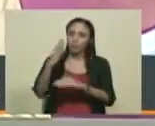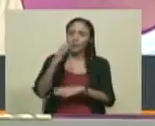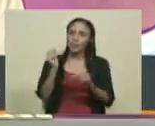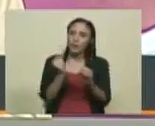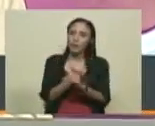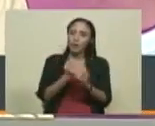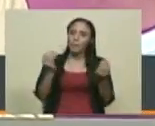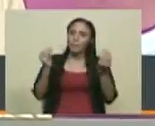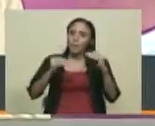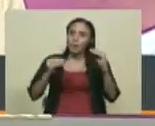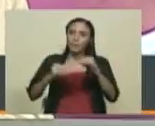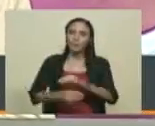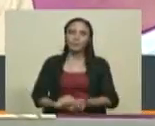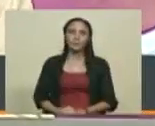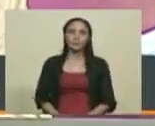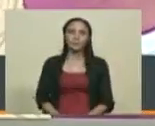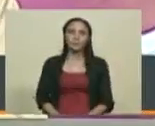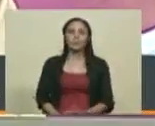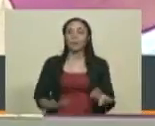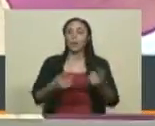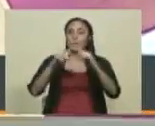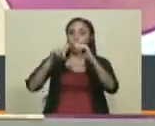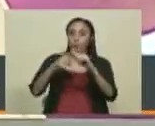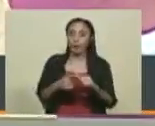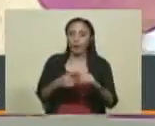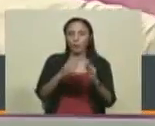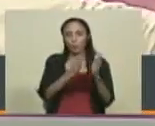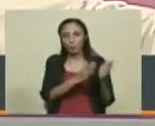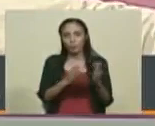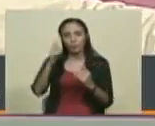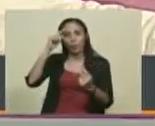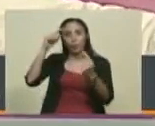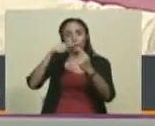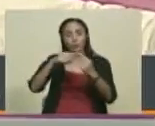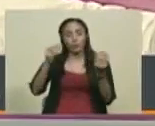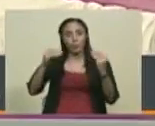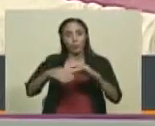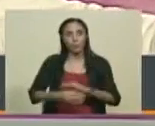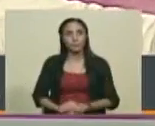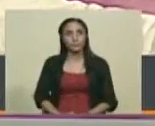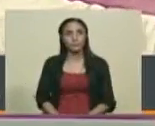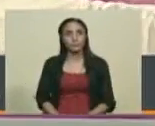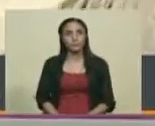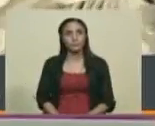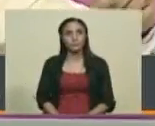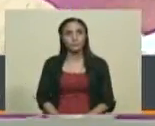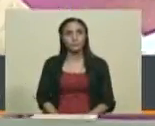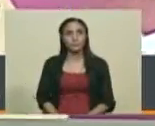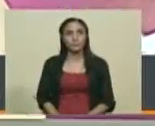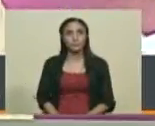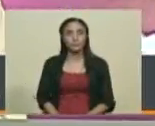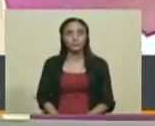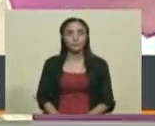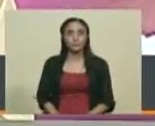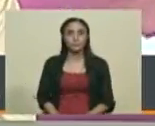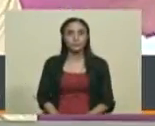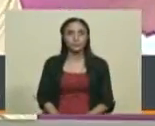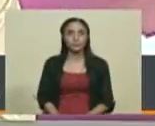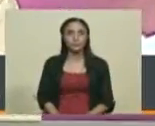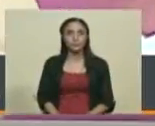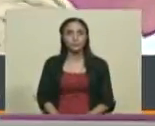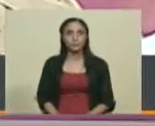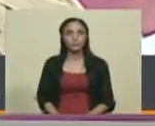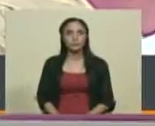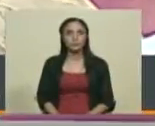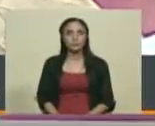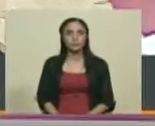a lo máximo de las metas, de los resultados. Y tengo una gran fe en el compañero, mayor general de la patria,